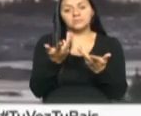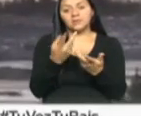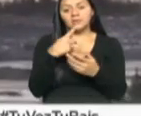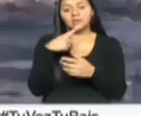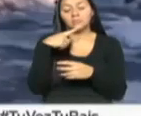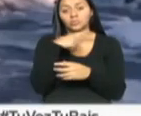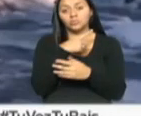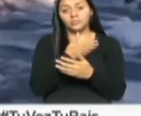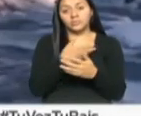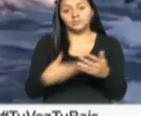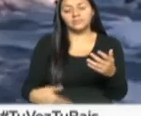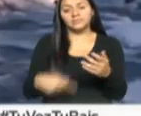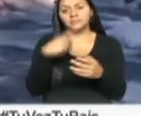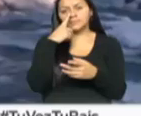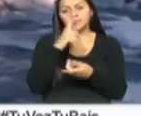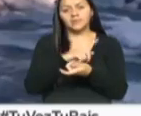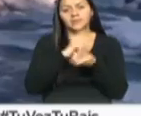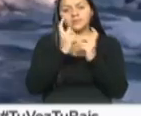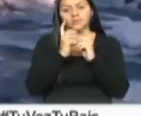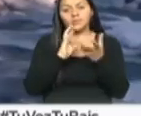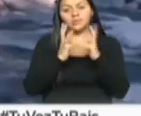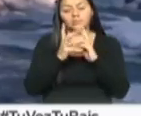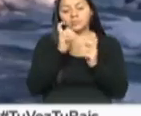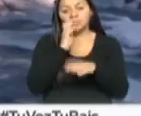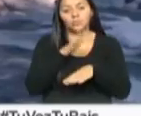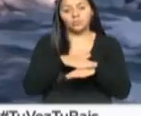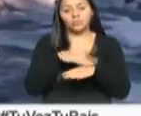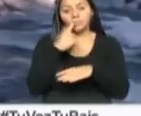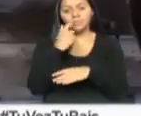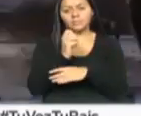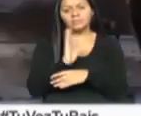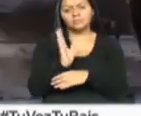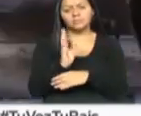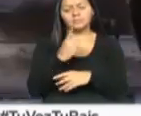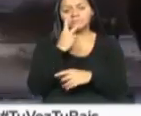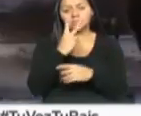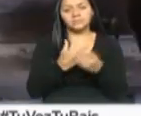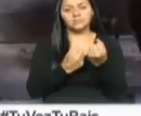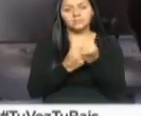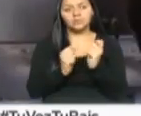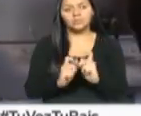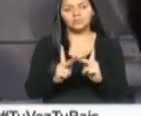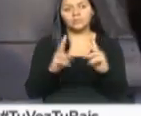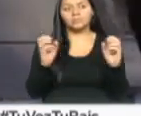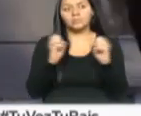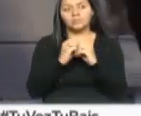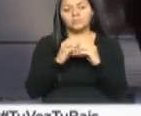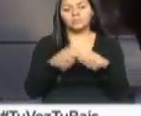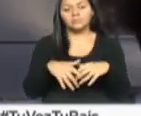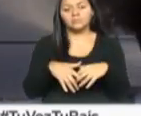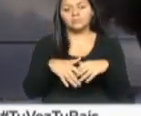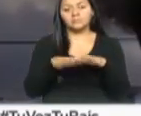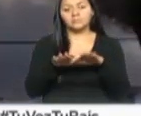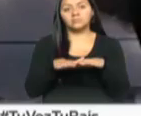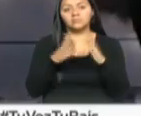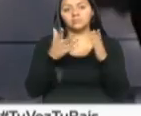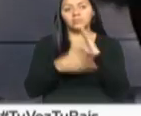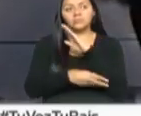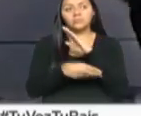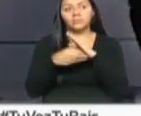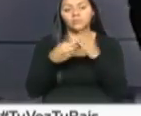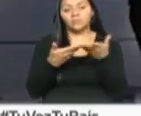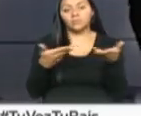cambio climático que, según él, no estaría provocado por el hombre y que, a su entender, podría aportar oportunidades como la apertura de nuevas vías de extracción de